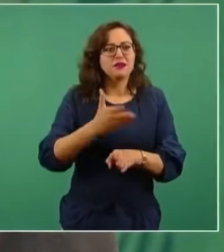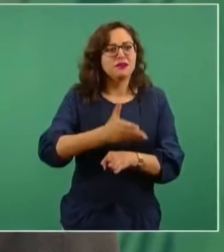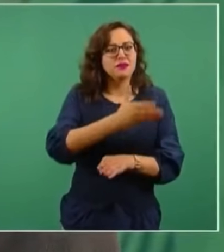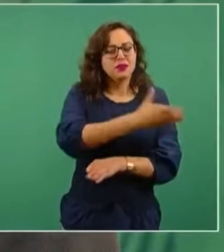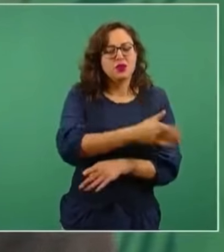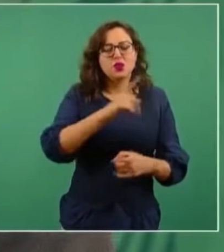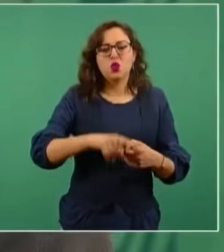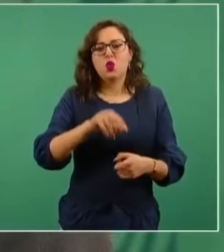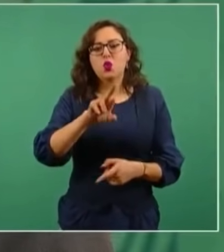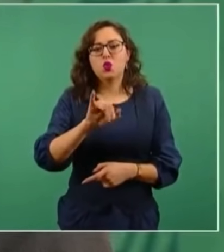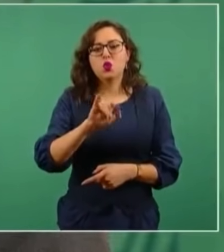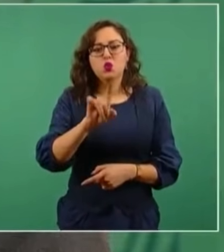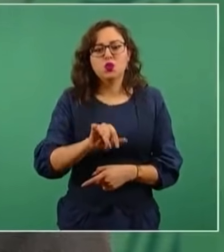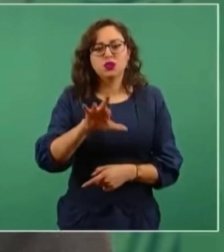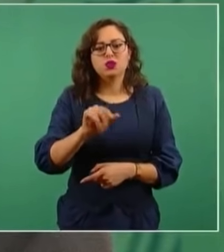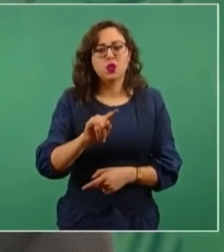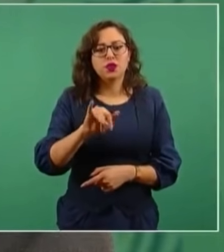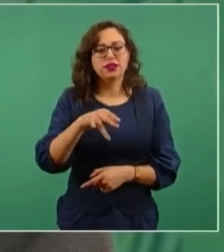Adolfo Ruiz Cortines